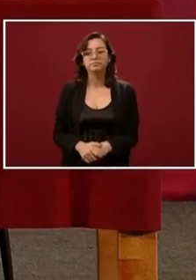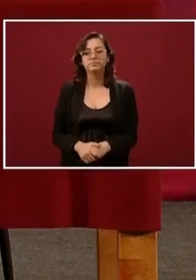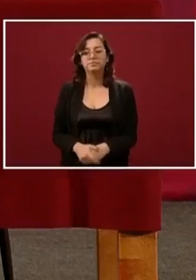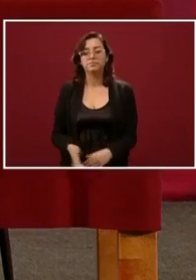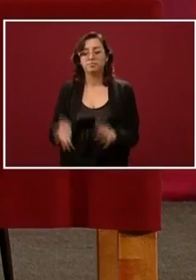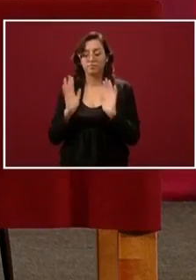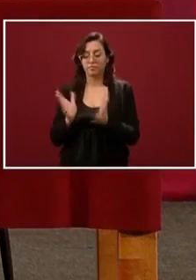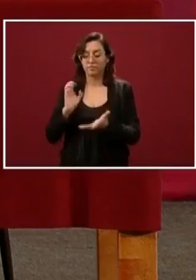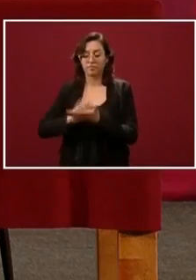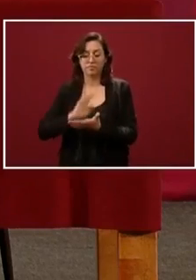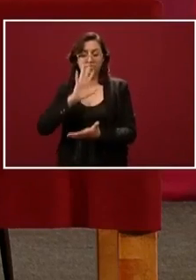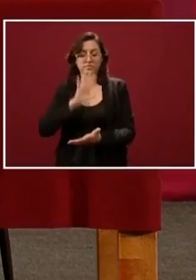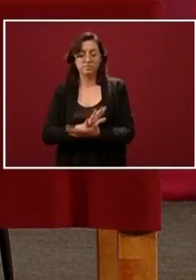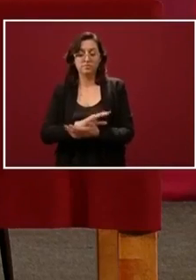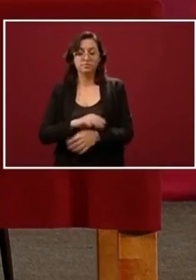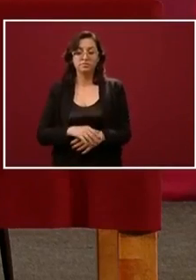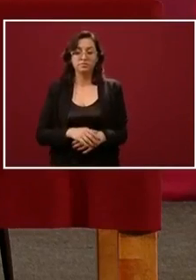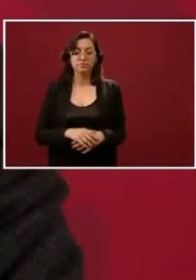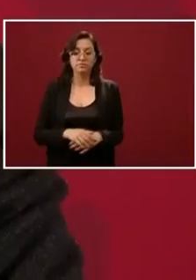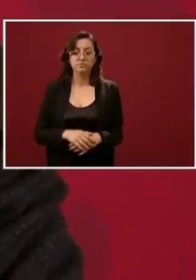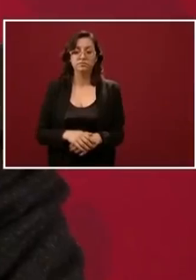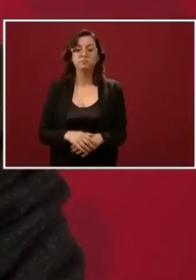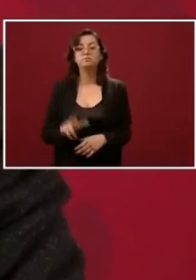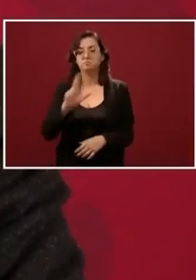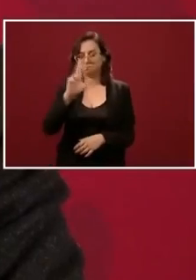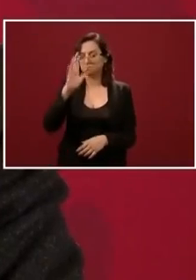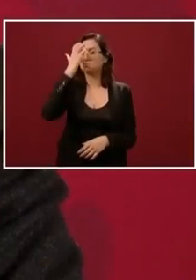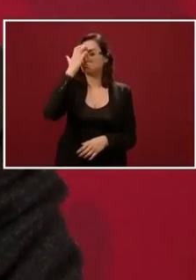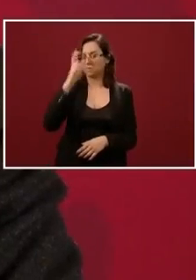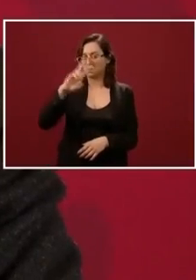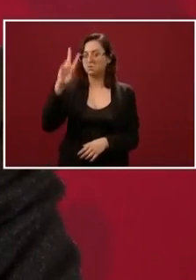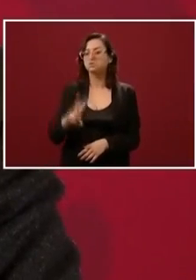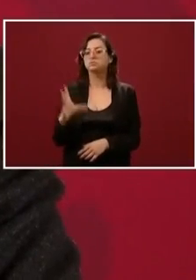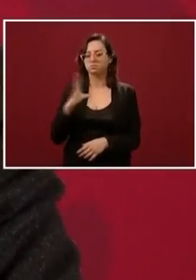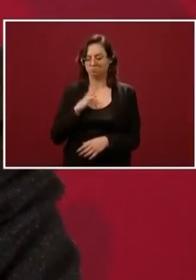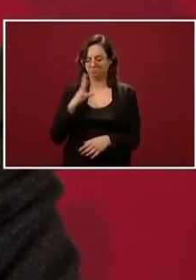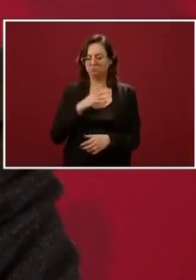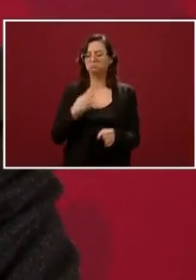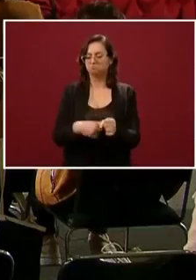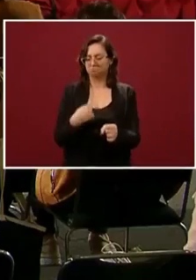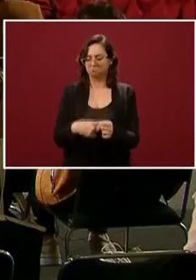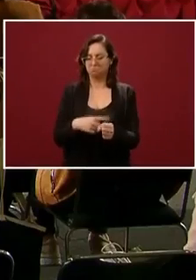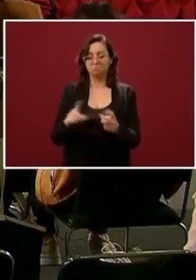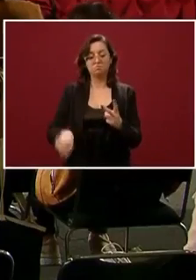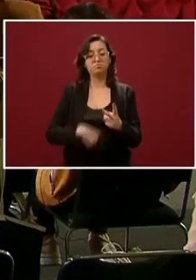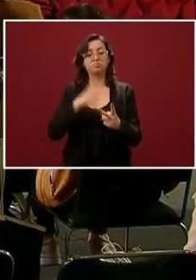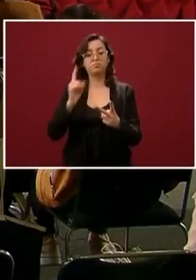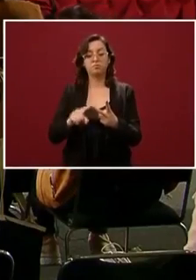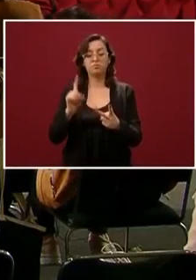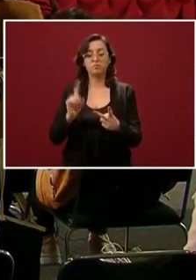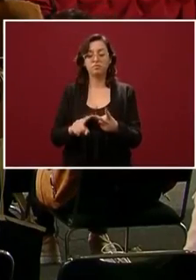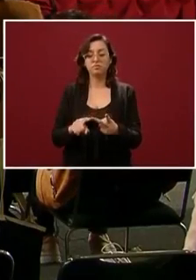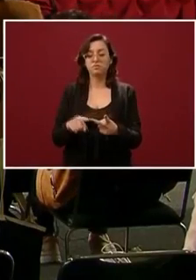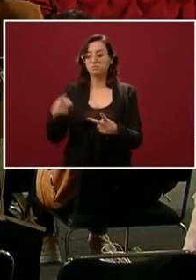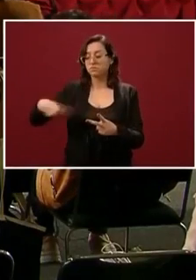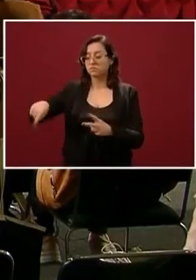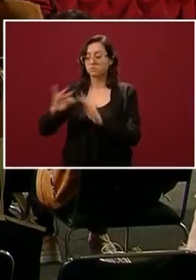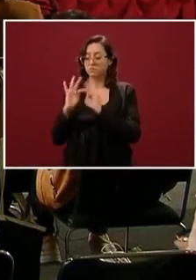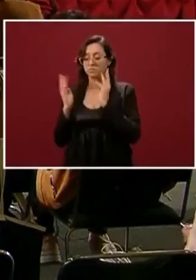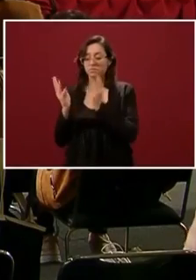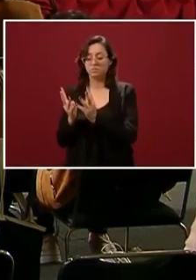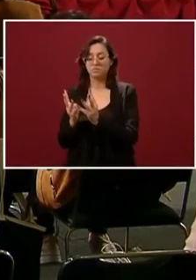nota de ello y reconoció esta característica. Segundo, el Pleno del Consejo de Seguridad General